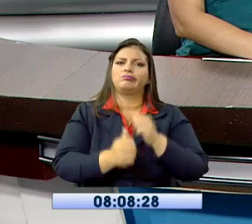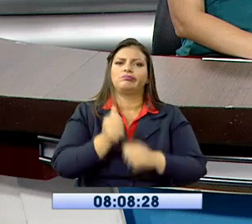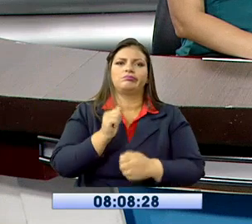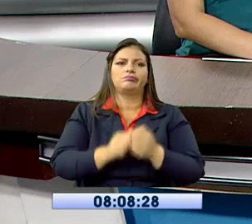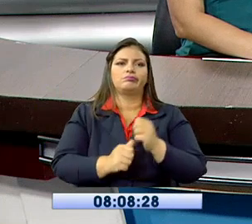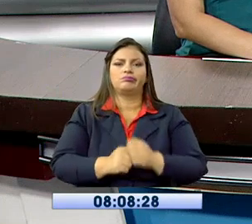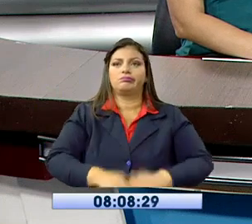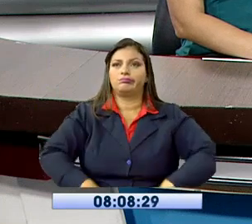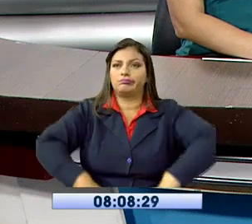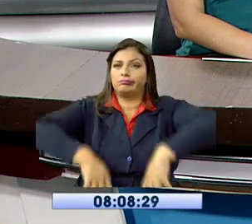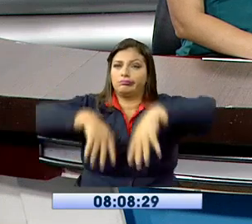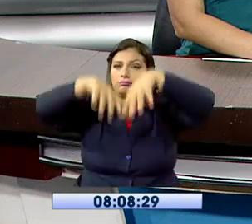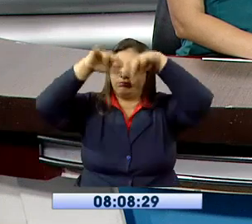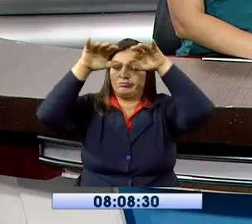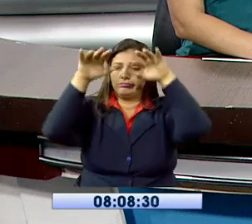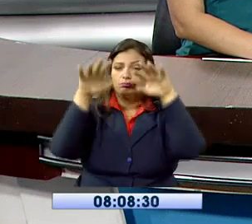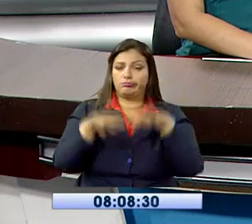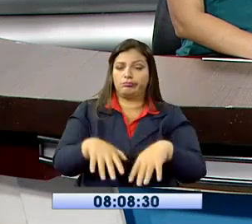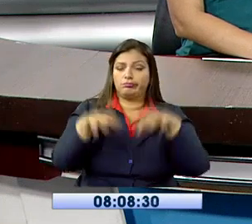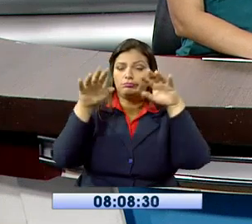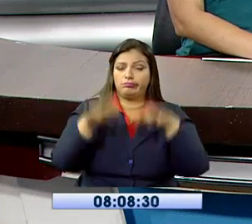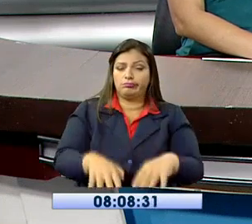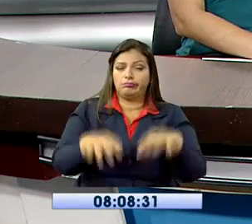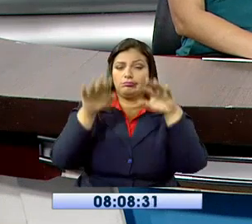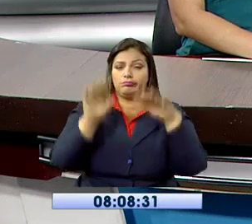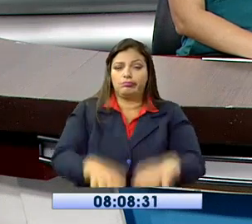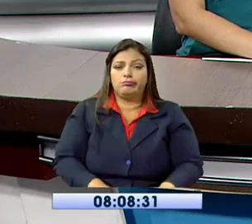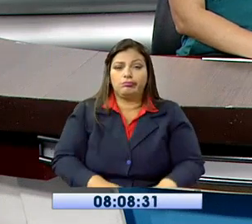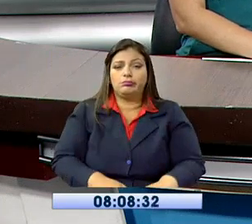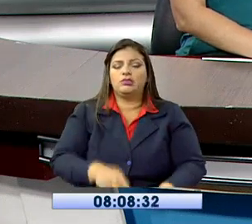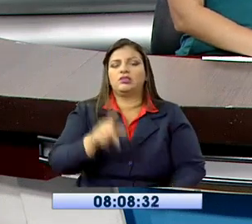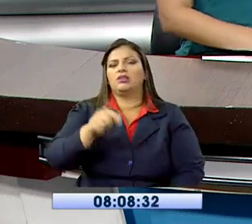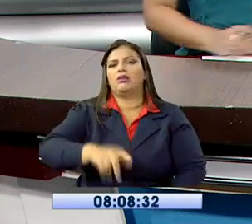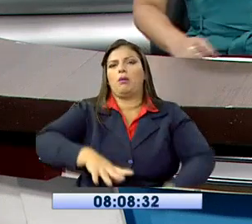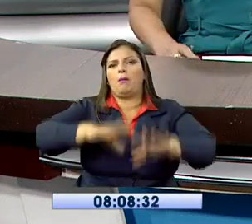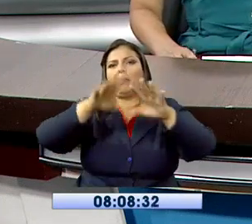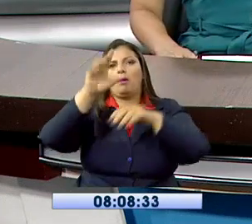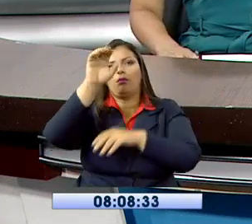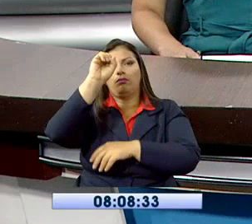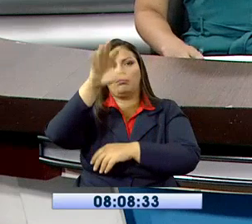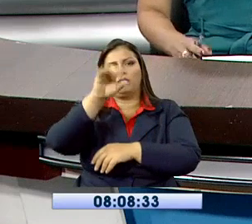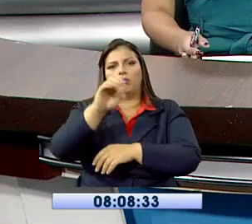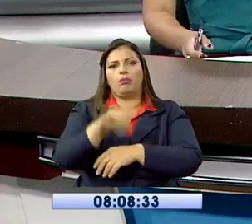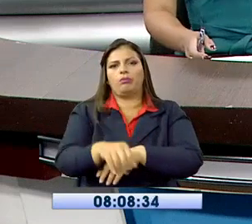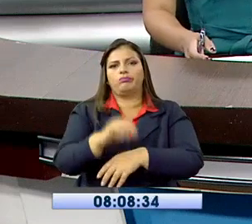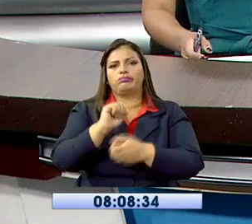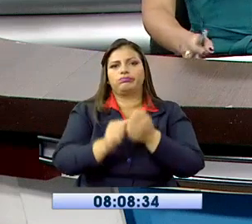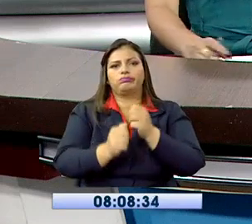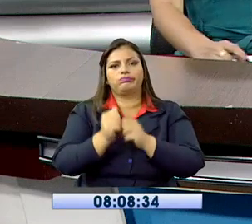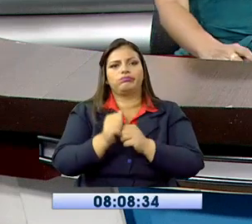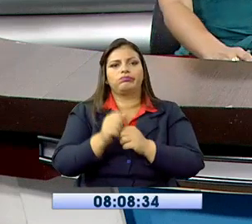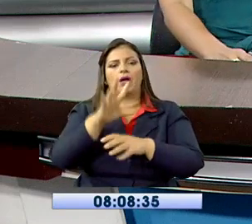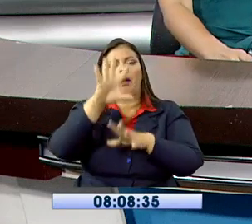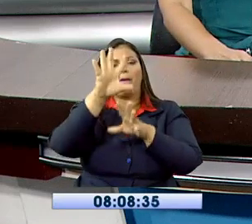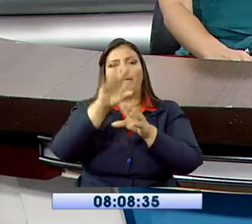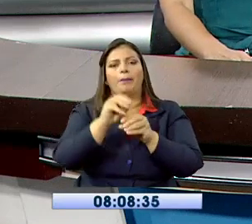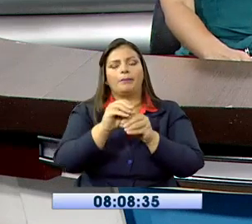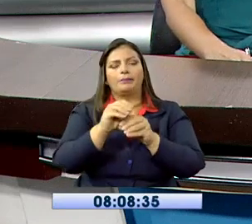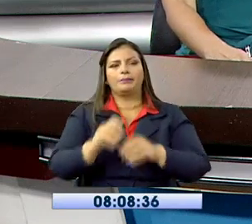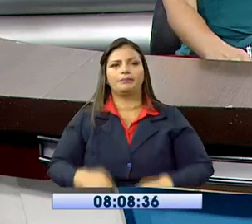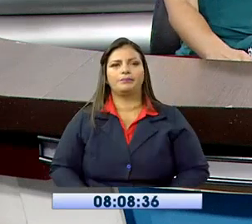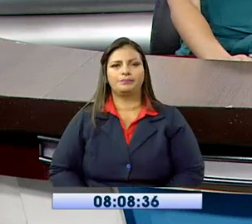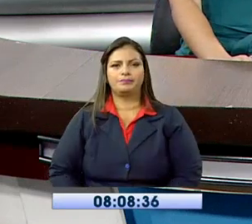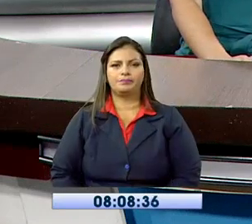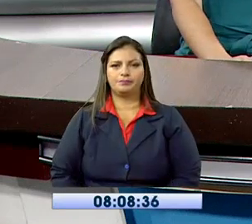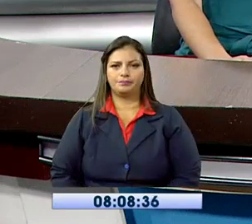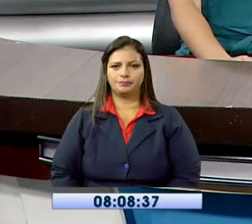Apenas un perrito en un poste hace pipí, se queda sin semáforo. Y estamos sin semáforos en la ciudad, por lo menos en la mañana. Bueno, vamos ahora